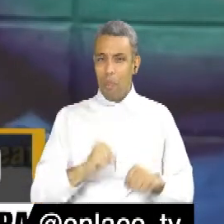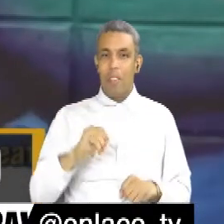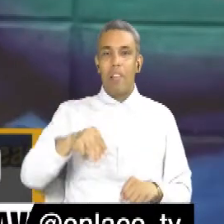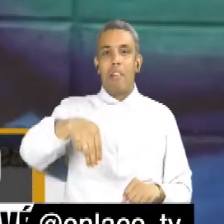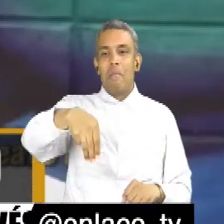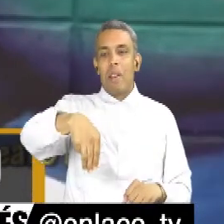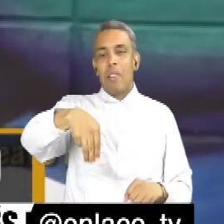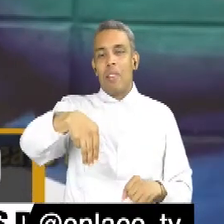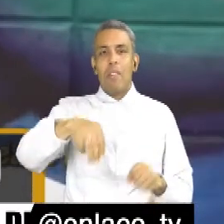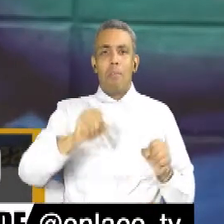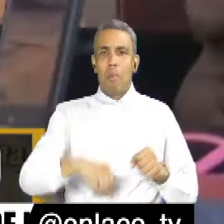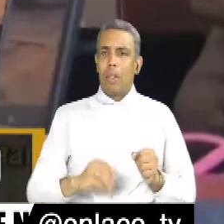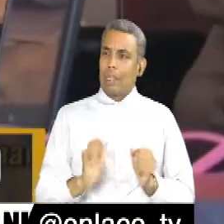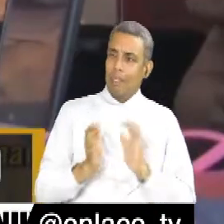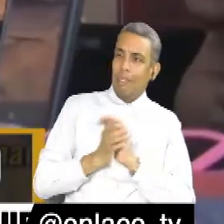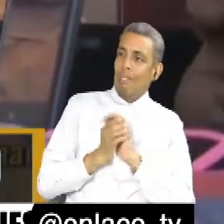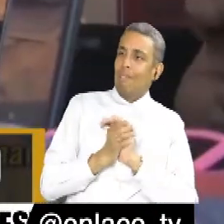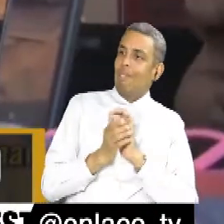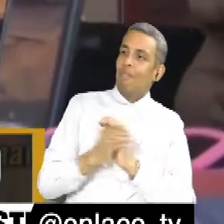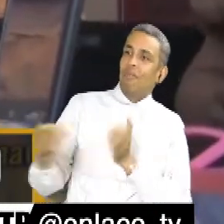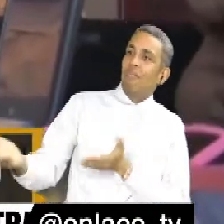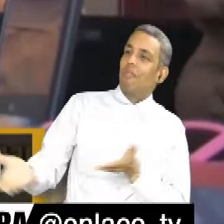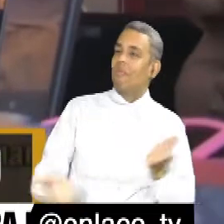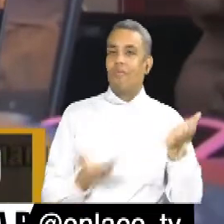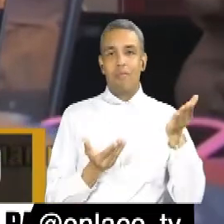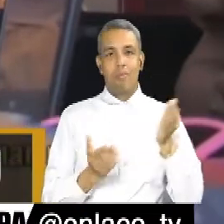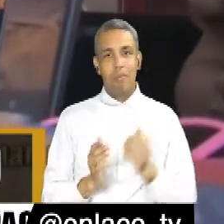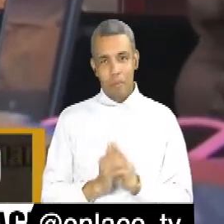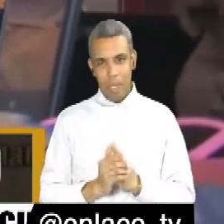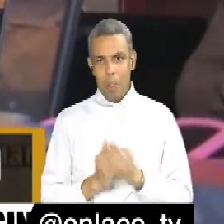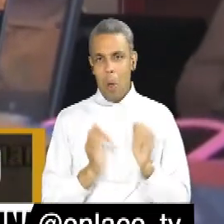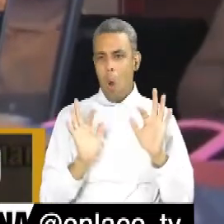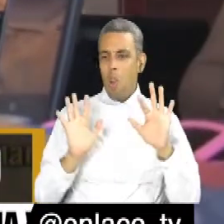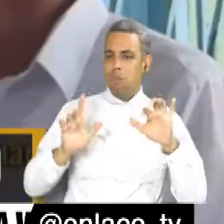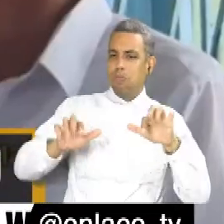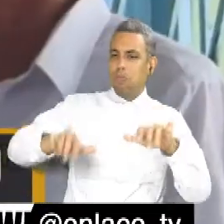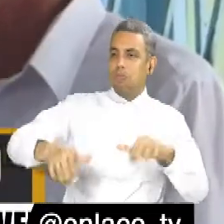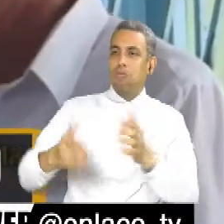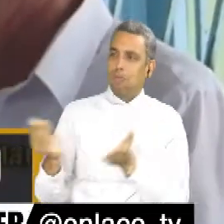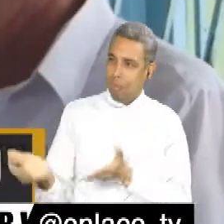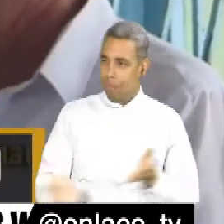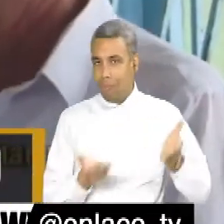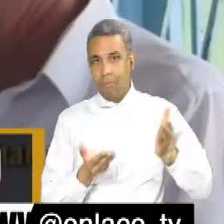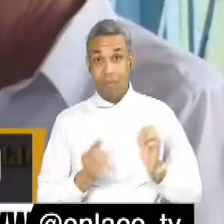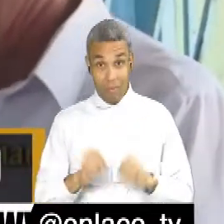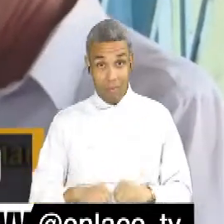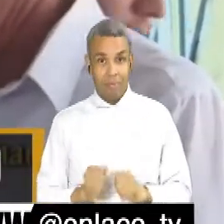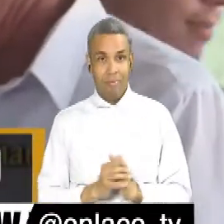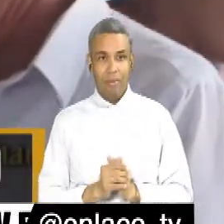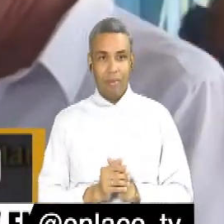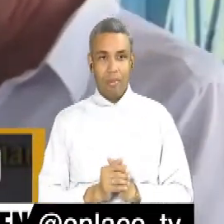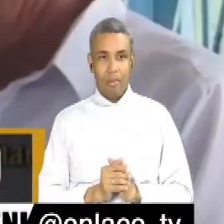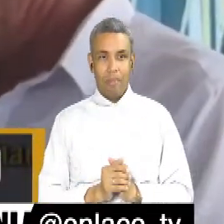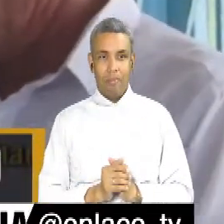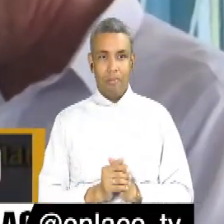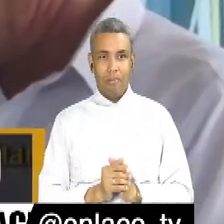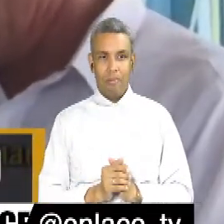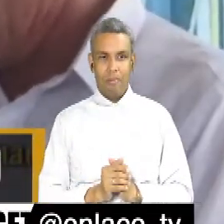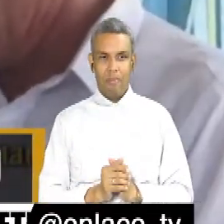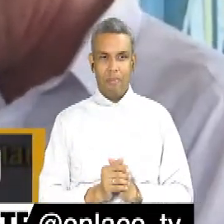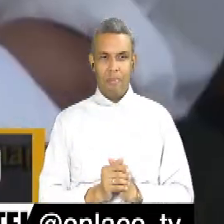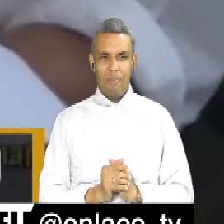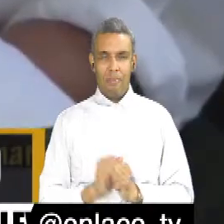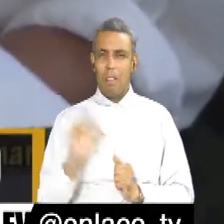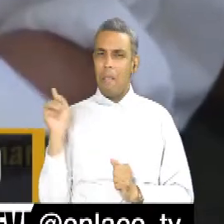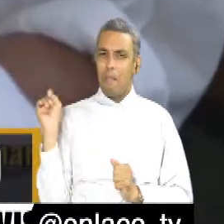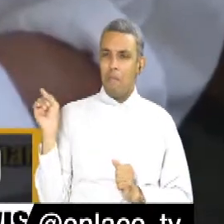hacerle el recibimiento a este gran compañero defensor de derechos humanos. ¿Cuántos años tras la reja en esta oportunidad? Porque es la segunda